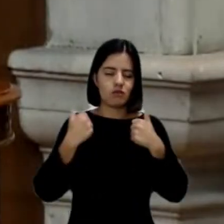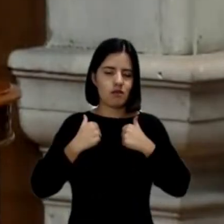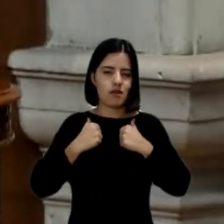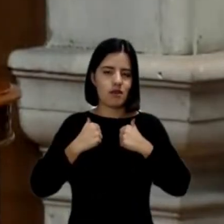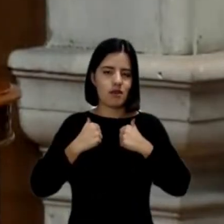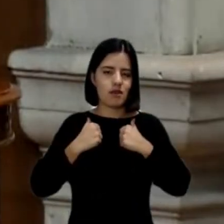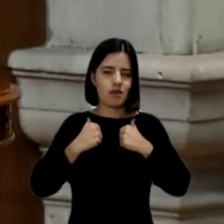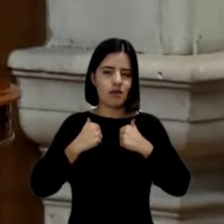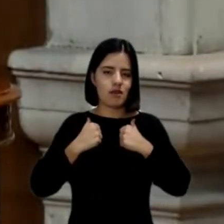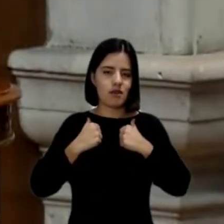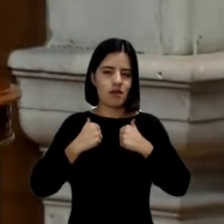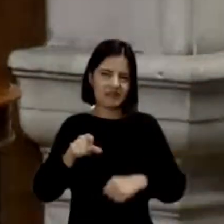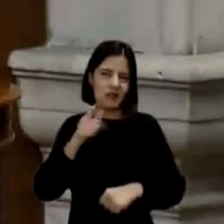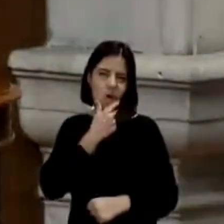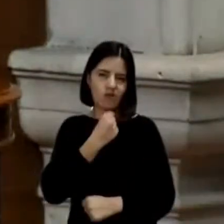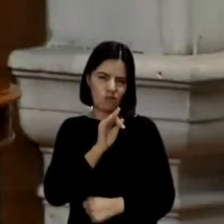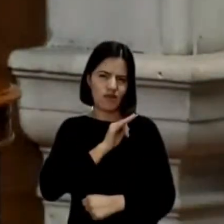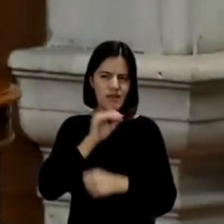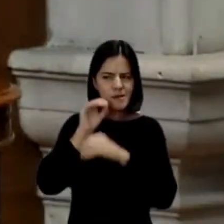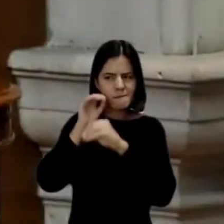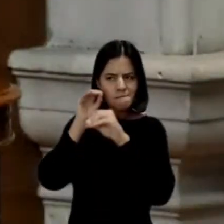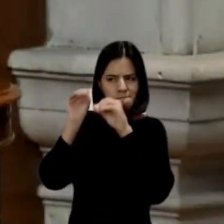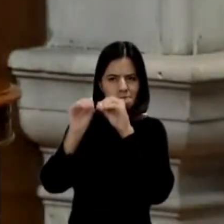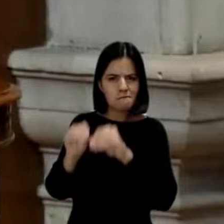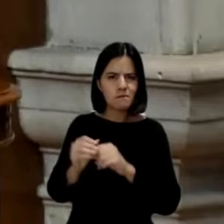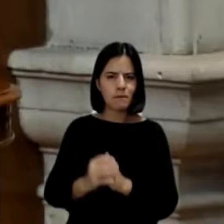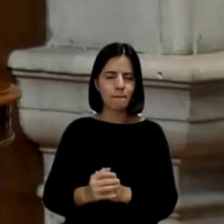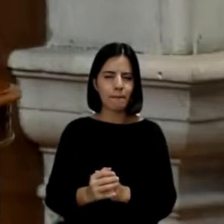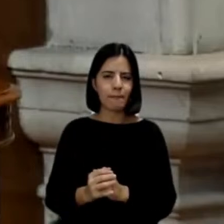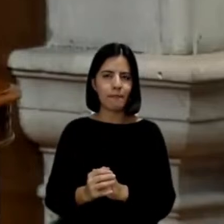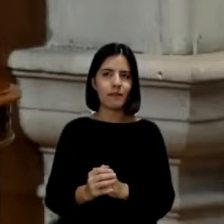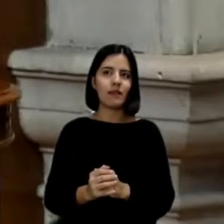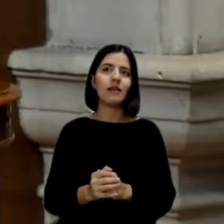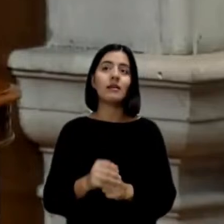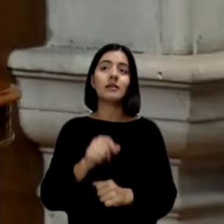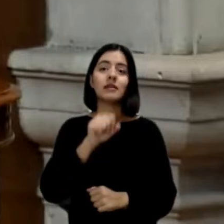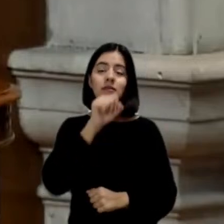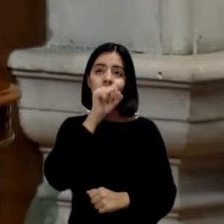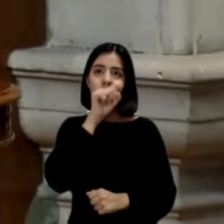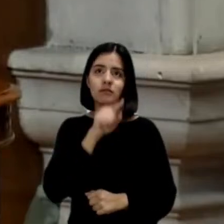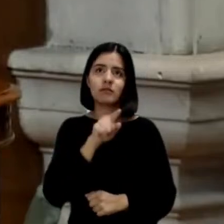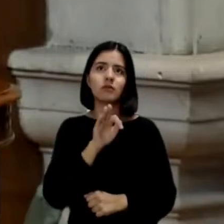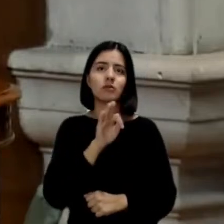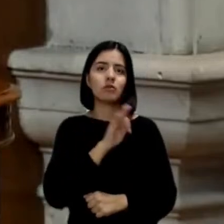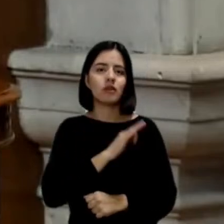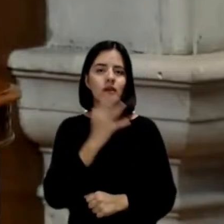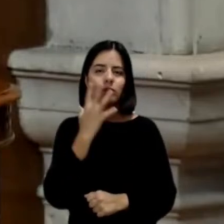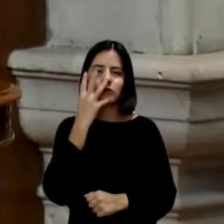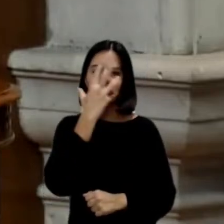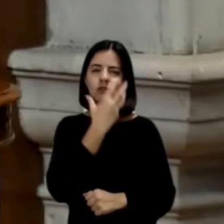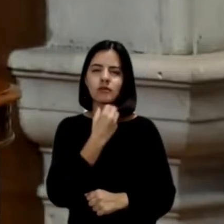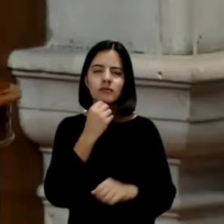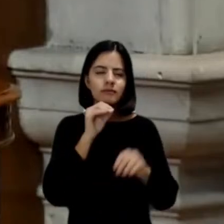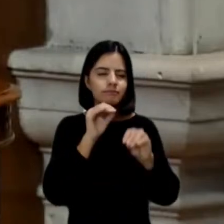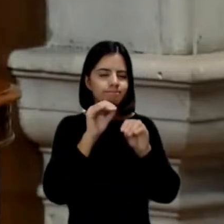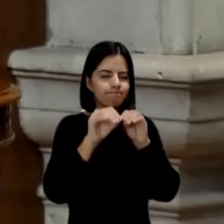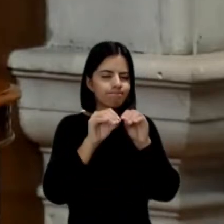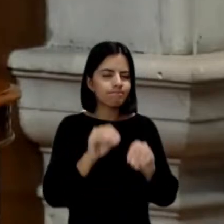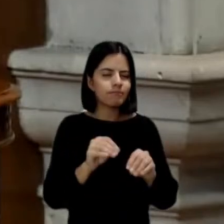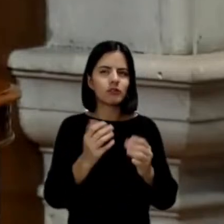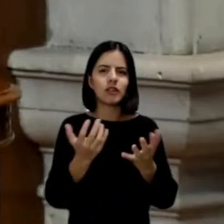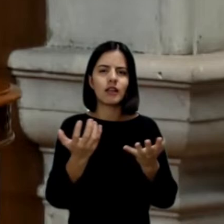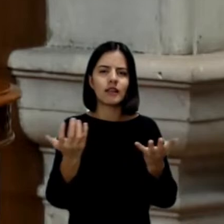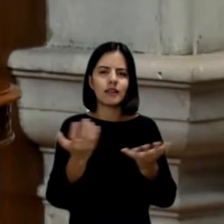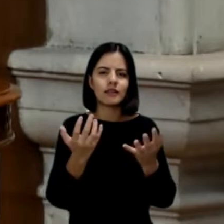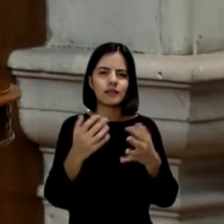hombres. Asimismo, ha encontrado un espacio como elemento decorativo al ser utilizado para crear